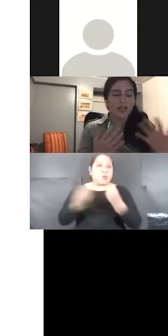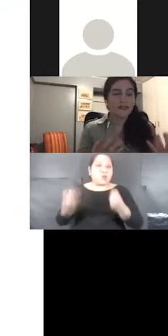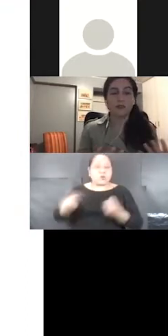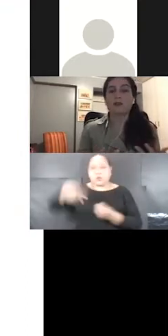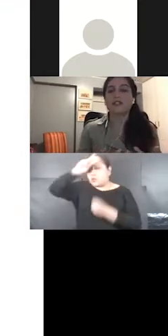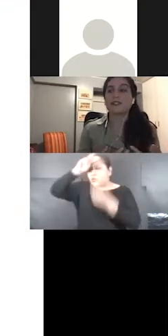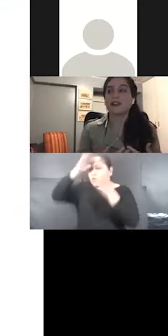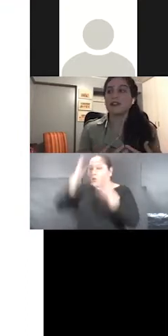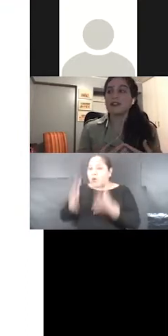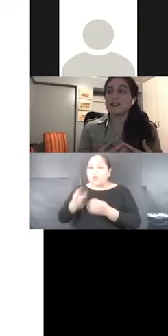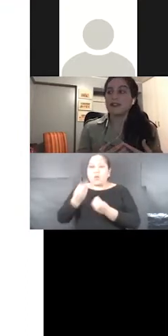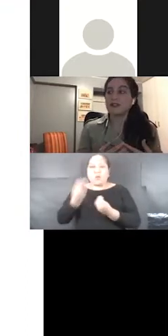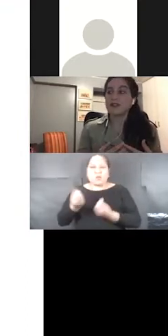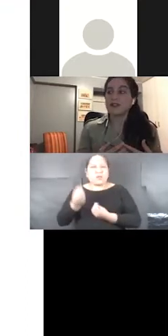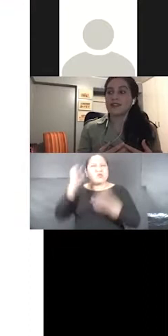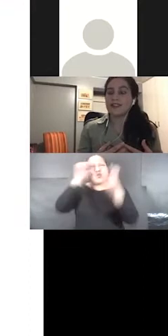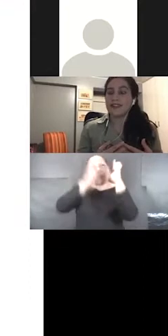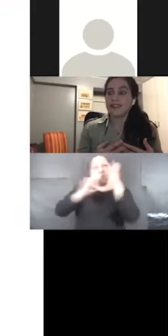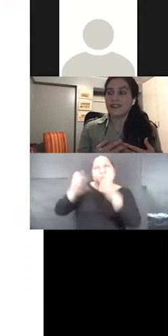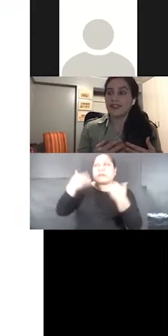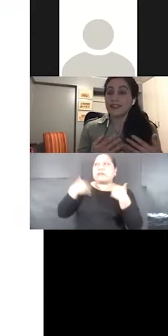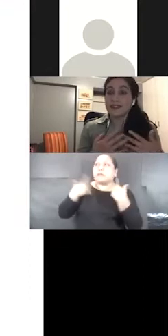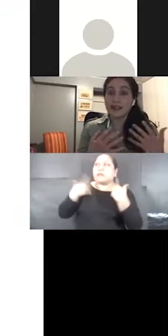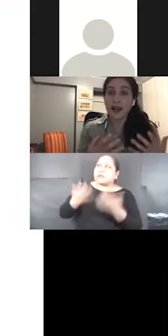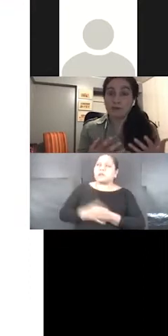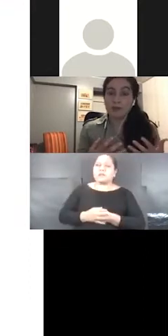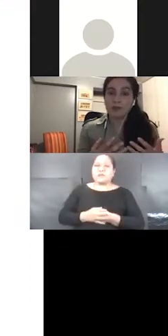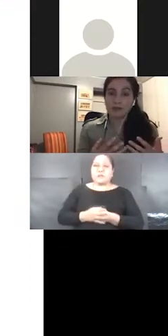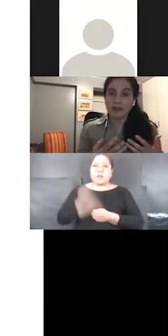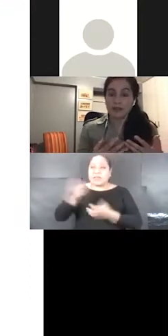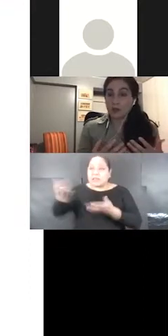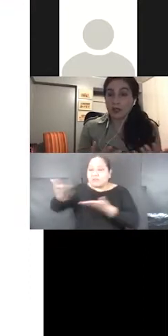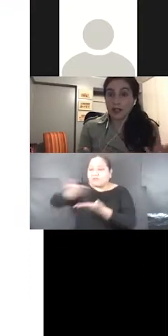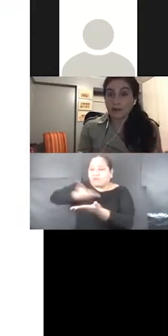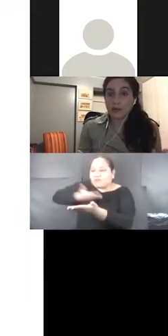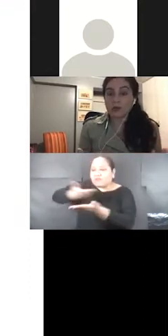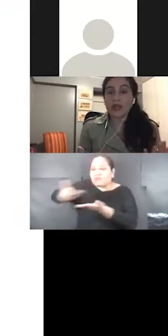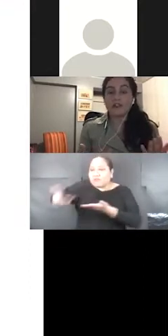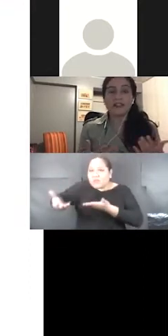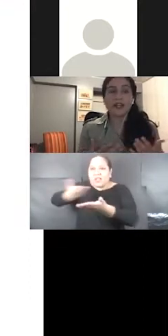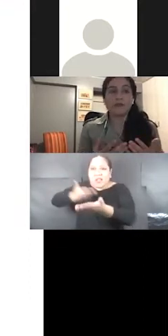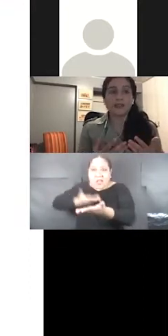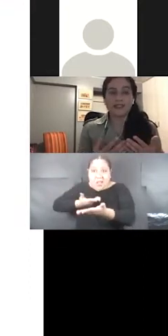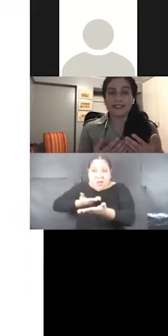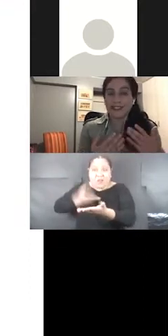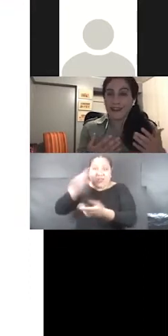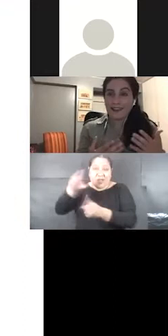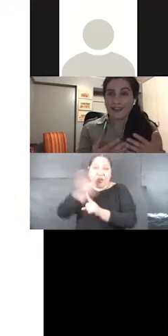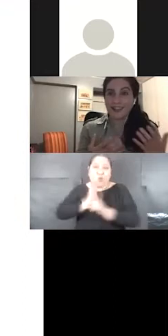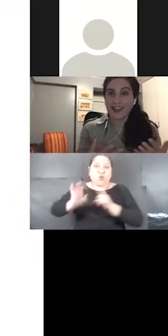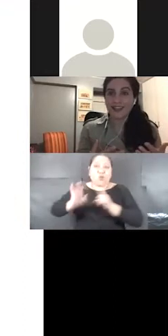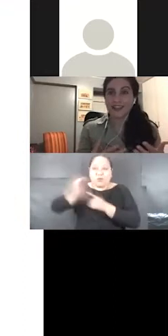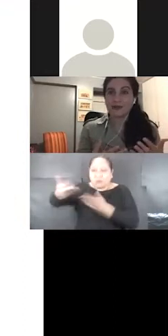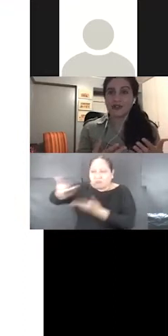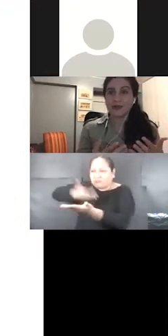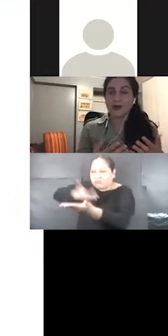Mucha gente que nos visita. Entonces, ese intercambio, que es un intercambio cultural finalmente, se daba en